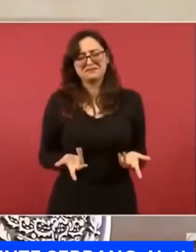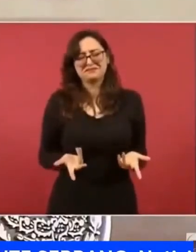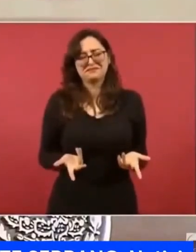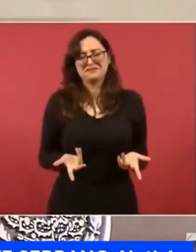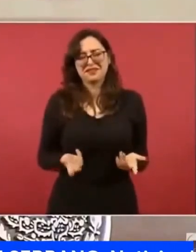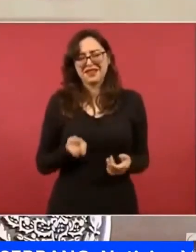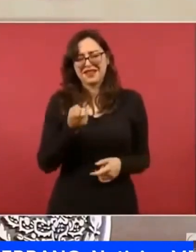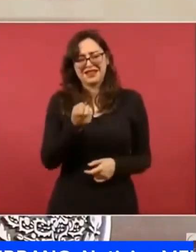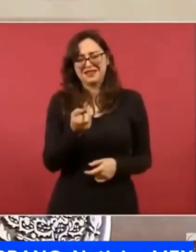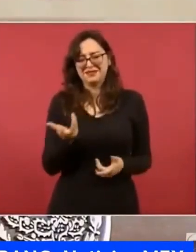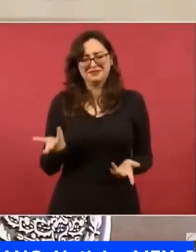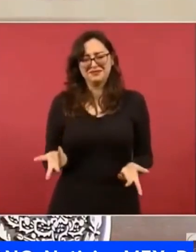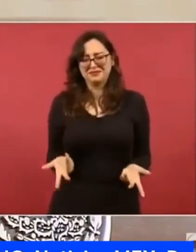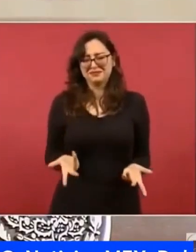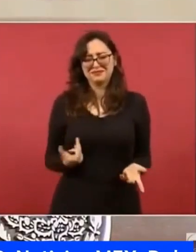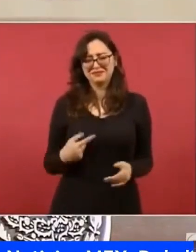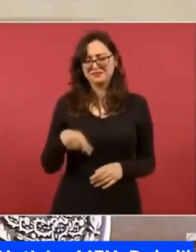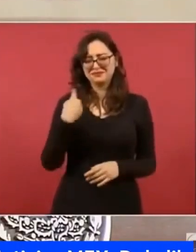quieren